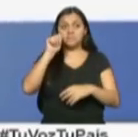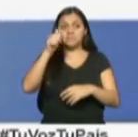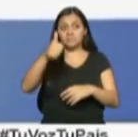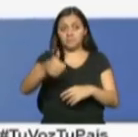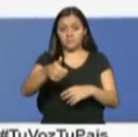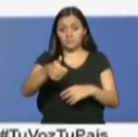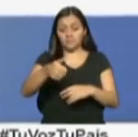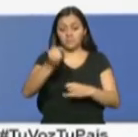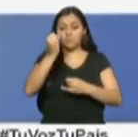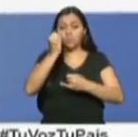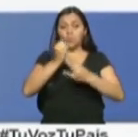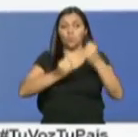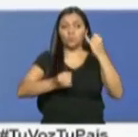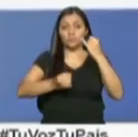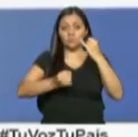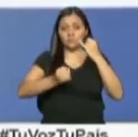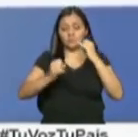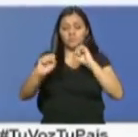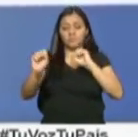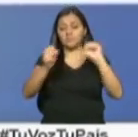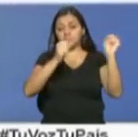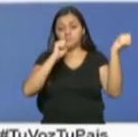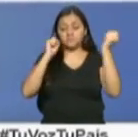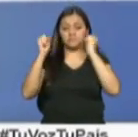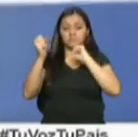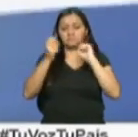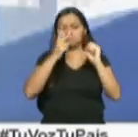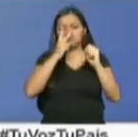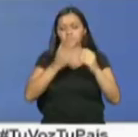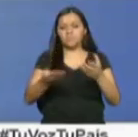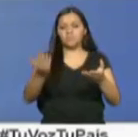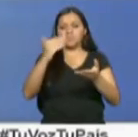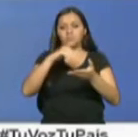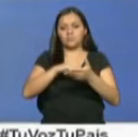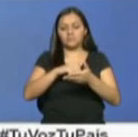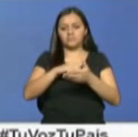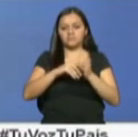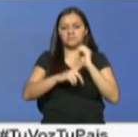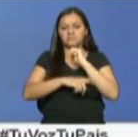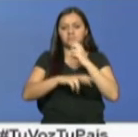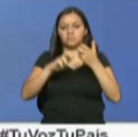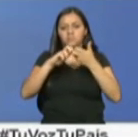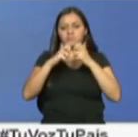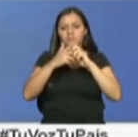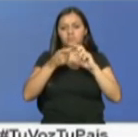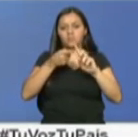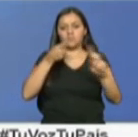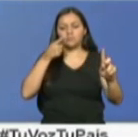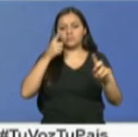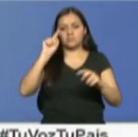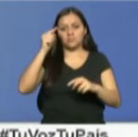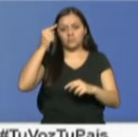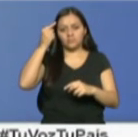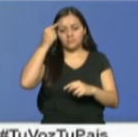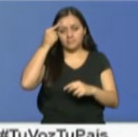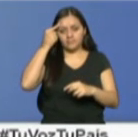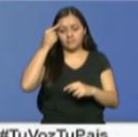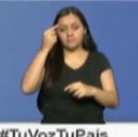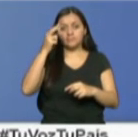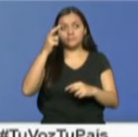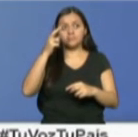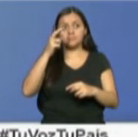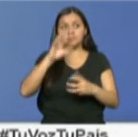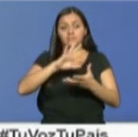Mañana, como último y desesperado recurso, tratarán de sacar una nueva calumnia contra el gobierno, la RC y